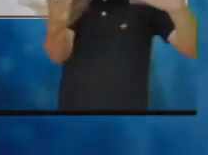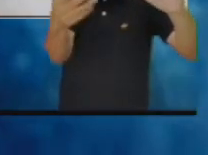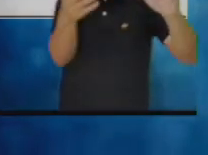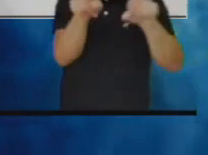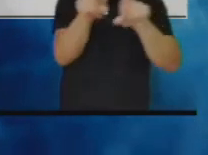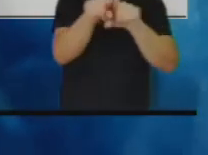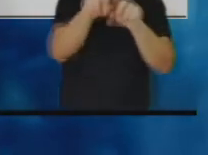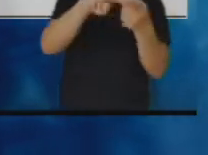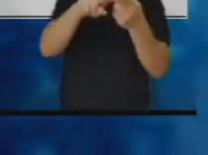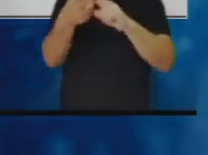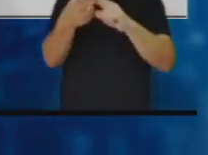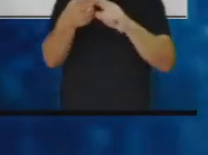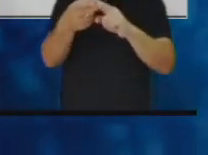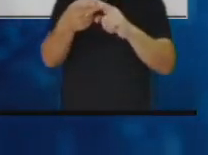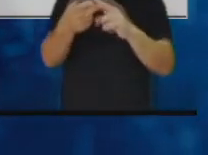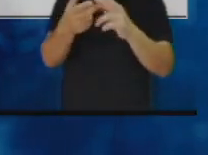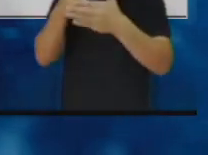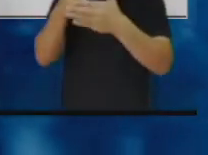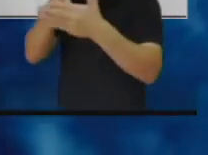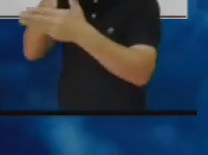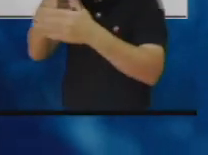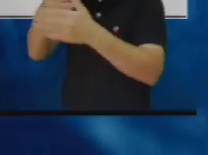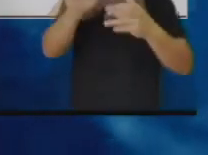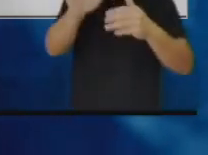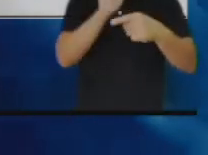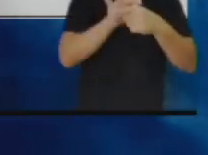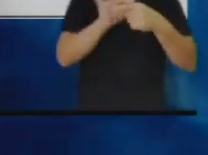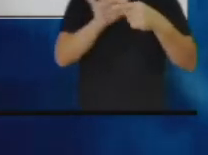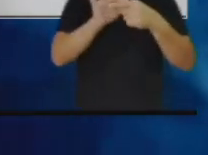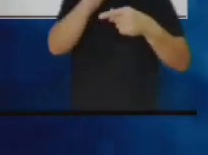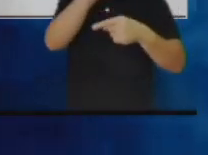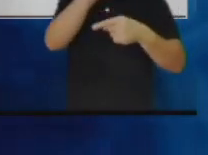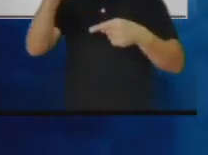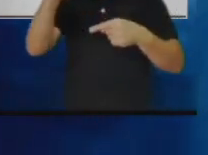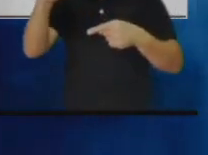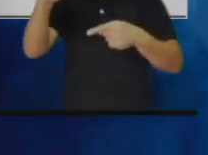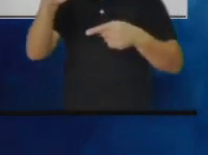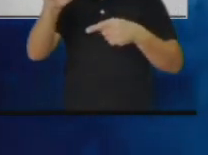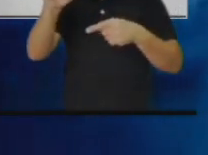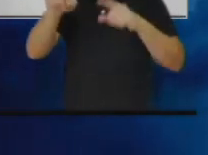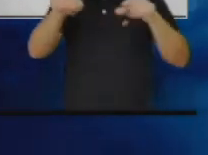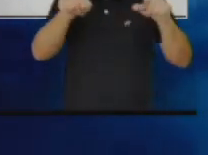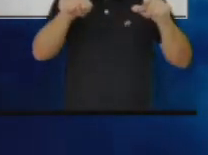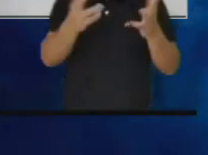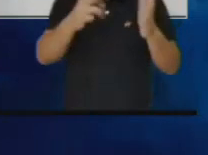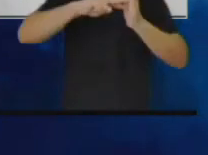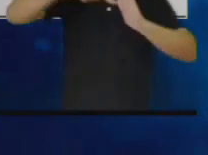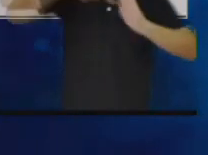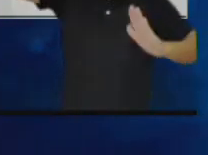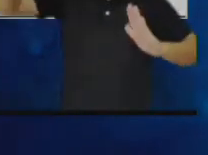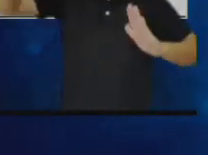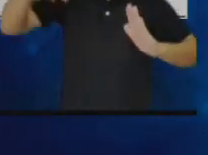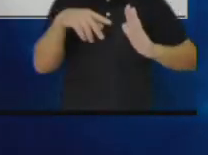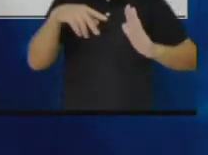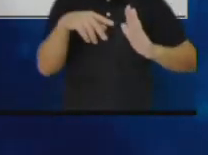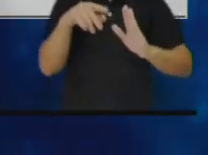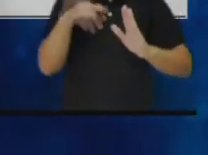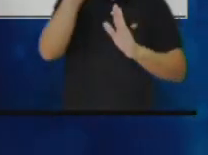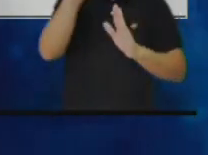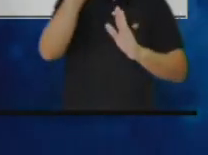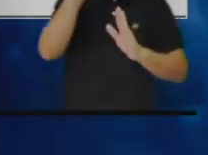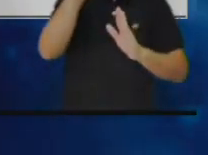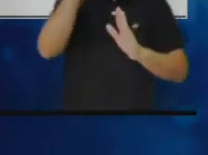encontrar aplicaciones que nos cojan en un momento dado tecnologías inalámbricas para poder transmitir